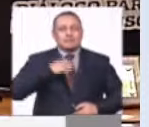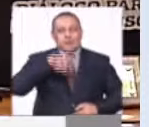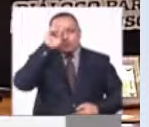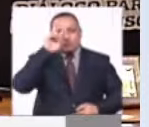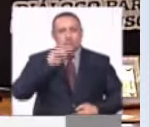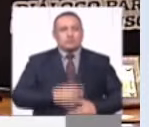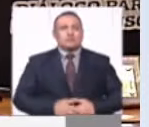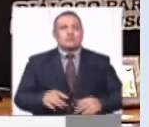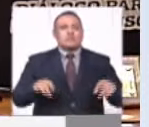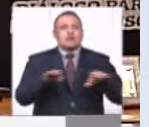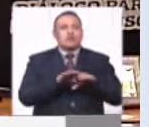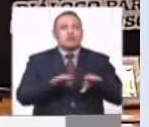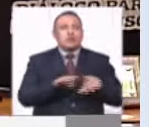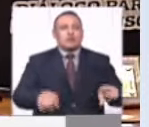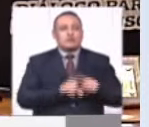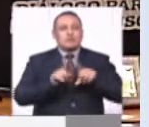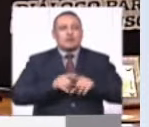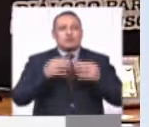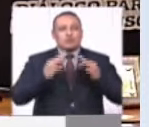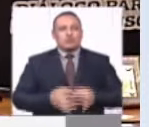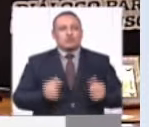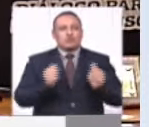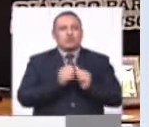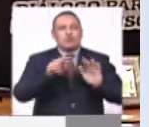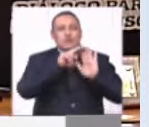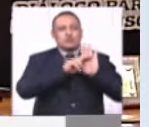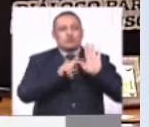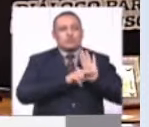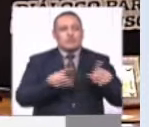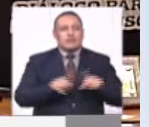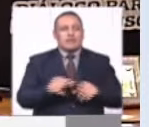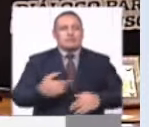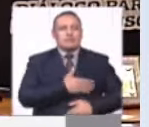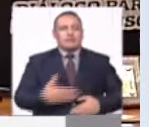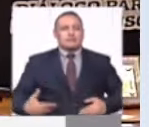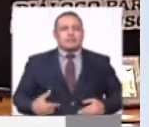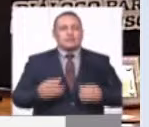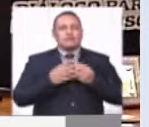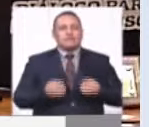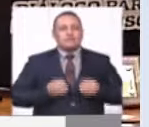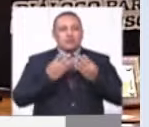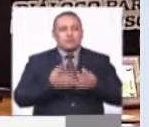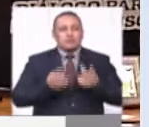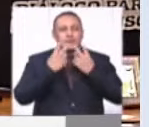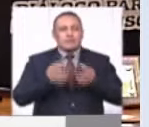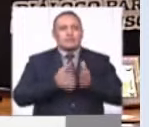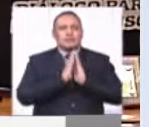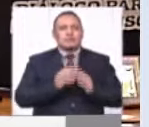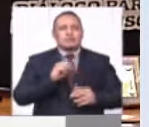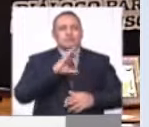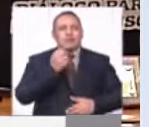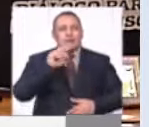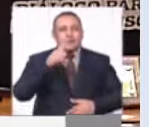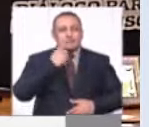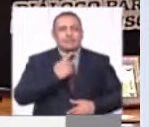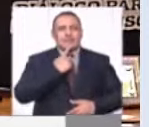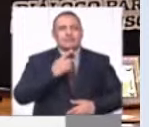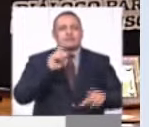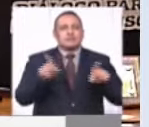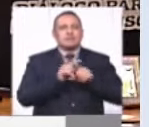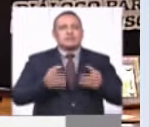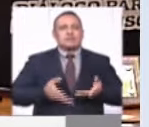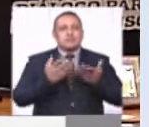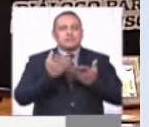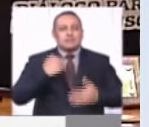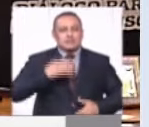República. Igualmente, en cumplimiento a las normas citadas, la Presidencia informa que el pedido de vacancia ha sido puesta